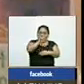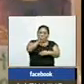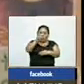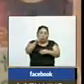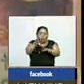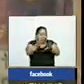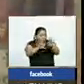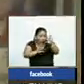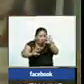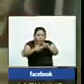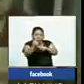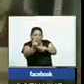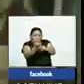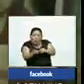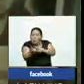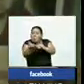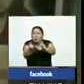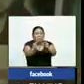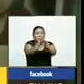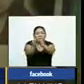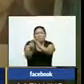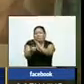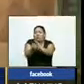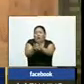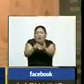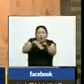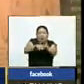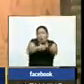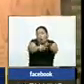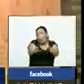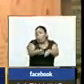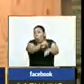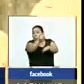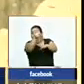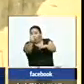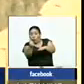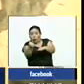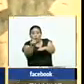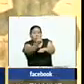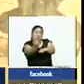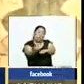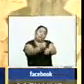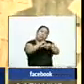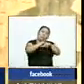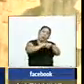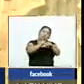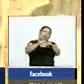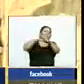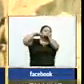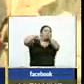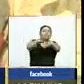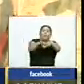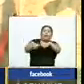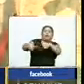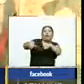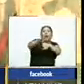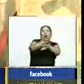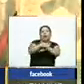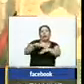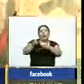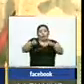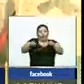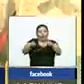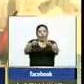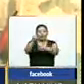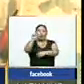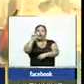encontrados en las colonias adyacentes. Los otros cuerpos fueron localizados hasta el lago Xuchitlán y en la represa